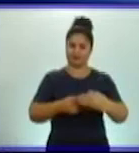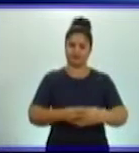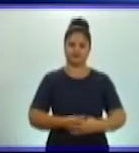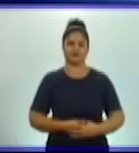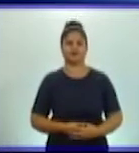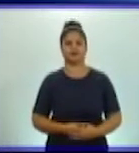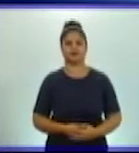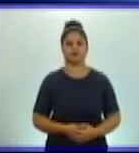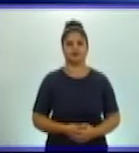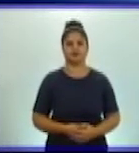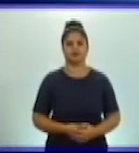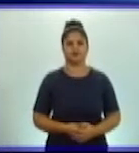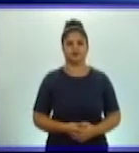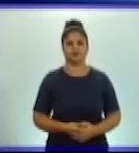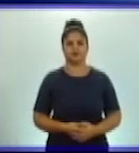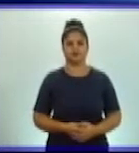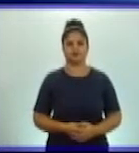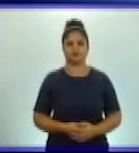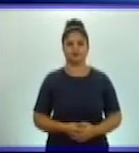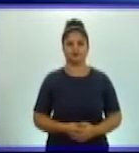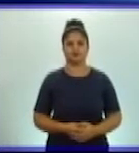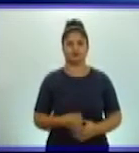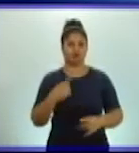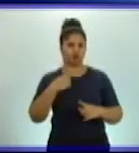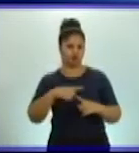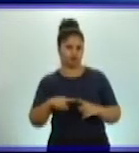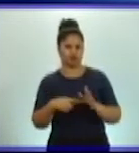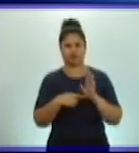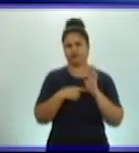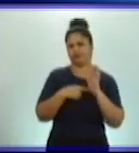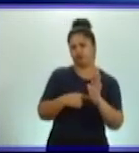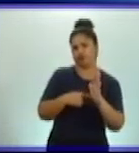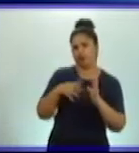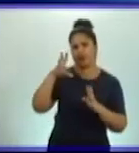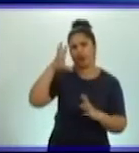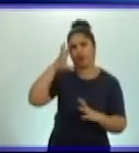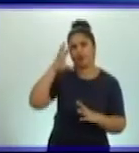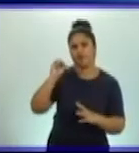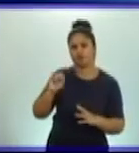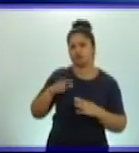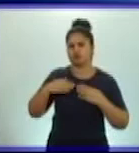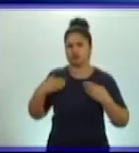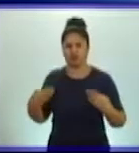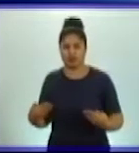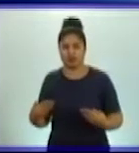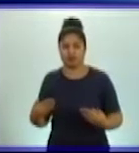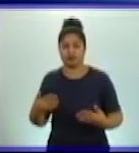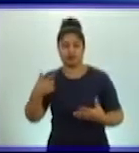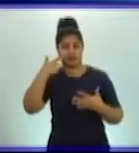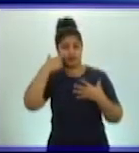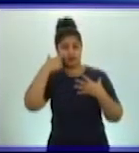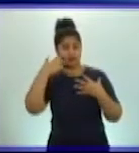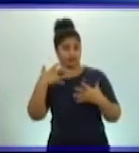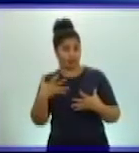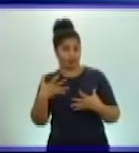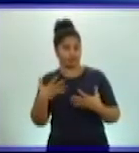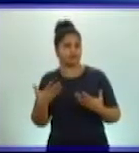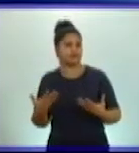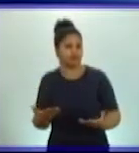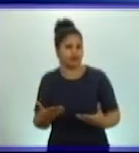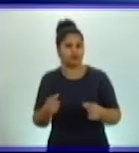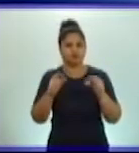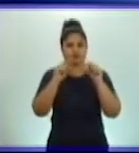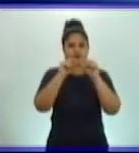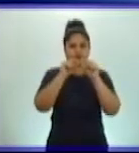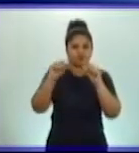como consejos indispensables para la comprensión, es fundamental con cada fragmento